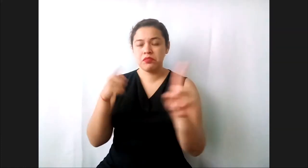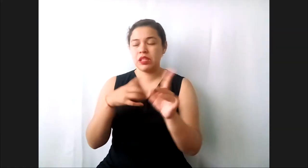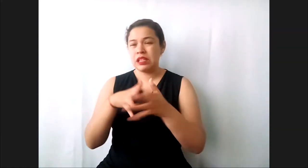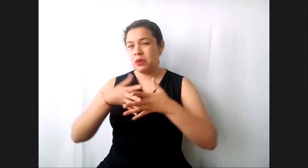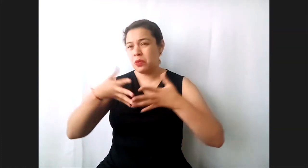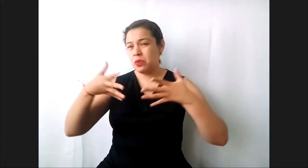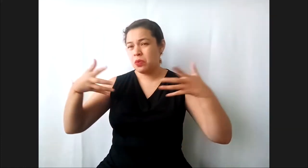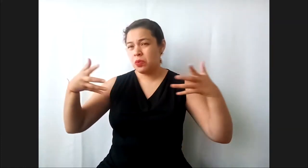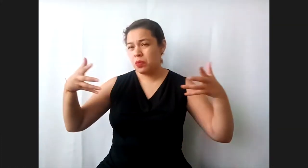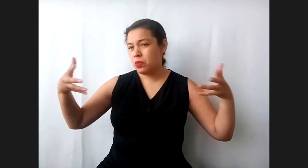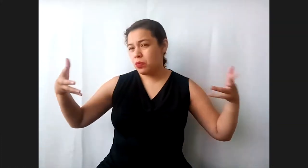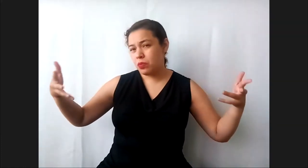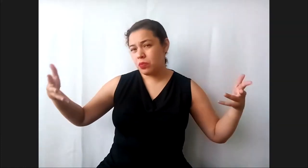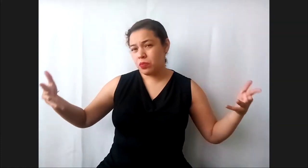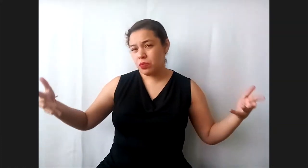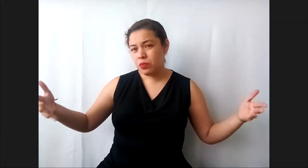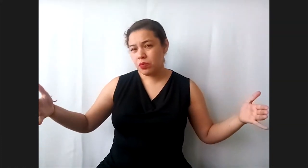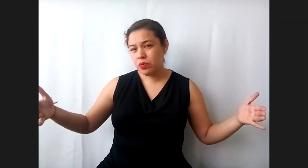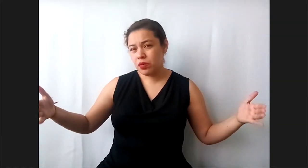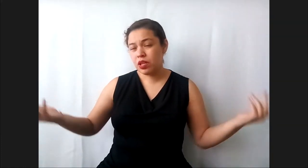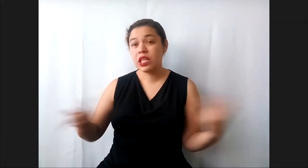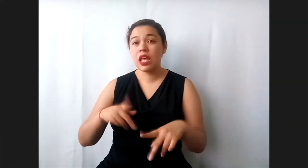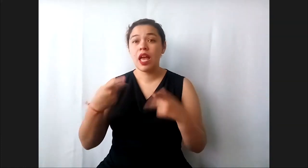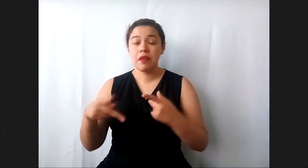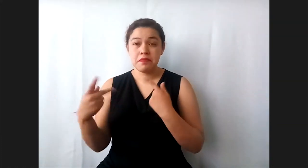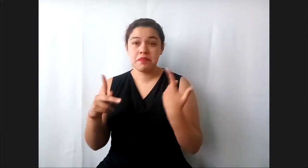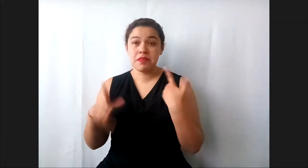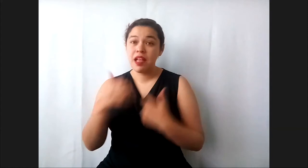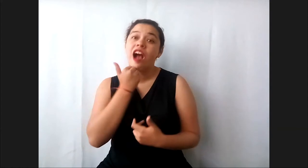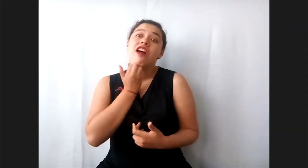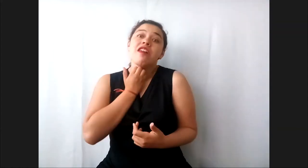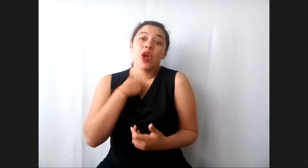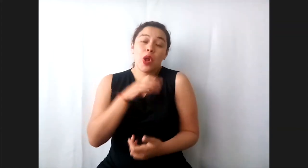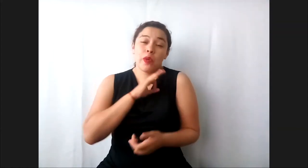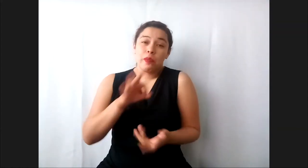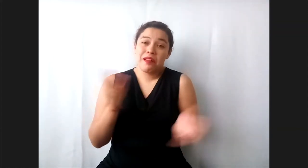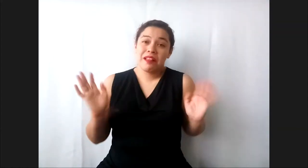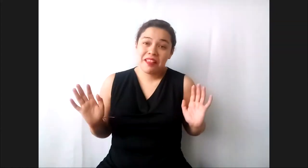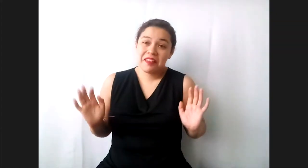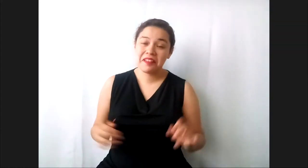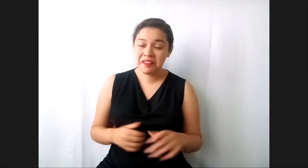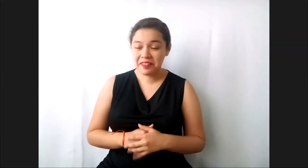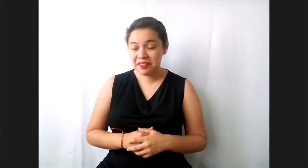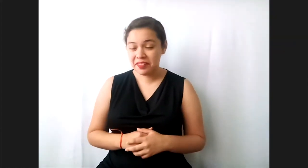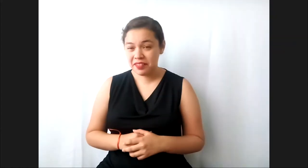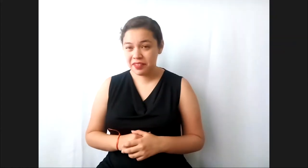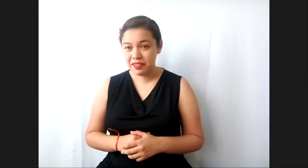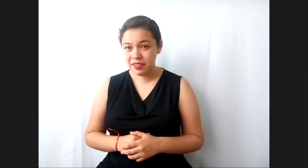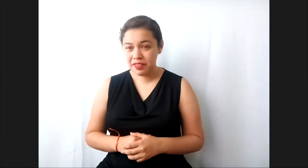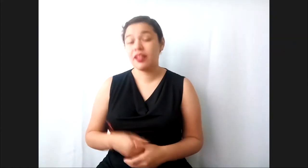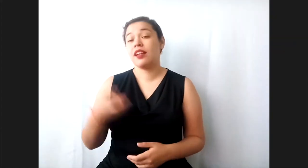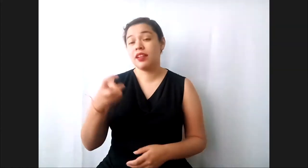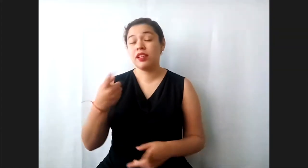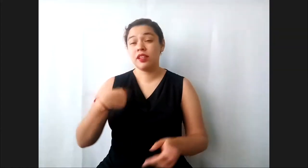pues, prácticamente los deja vender licores, ¿no? Entonces, si es lo que realmente